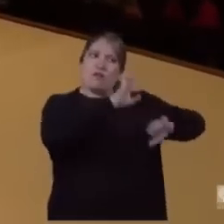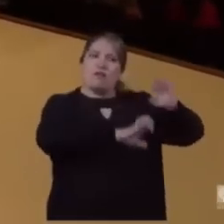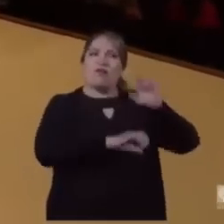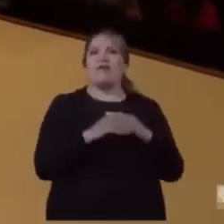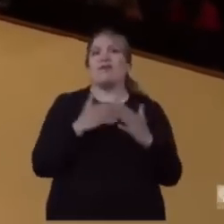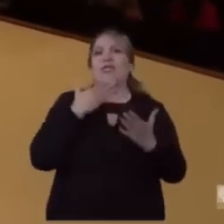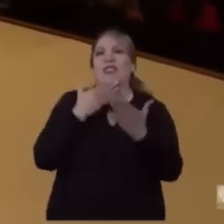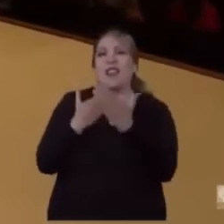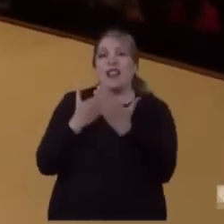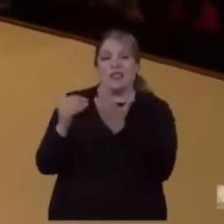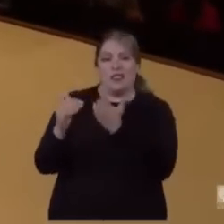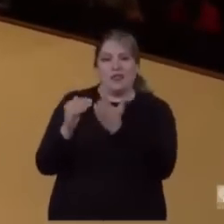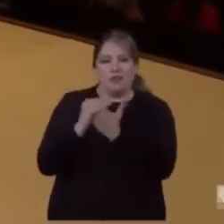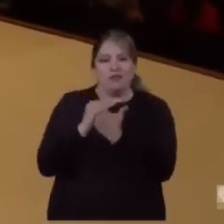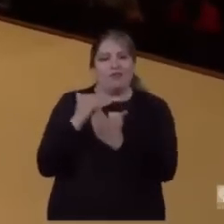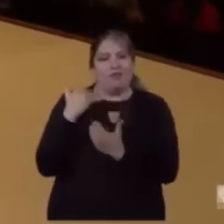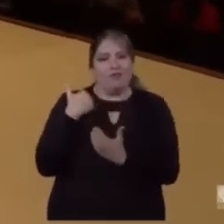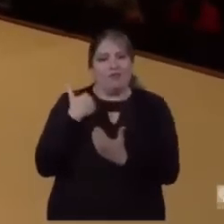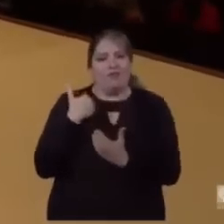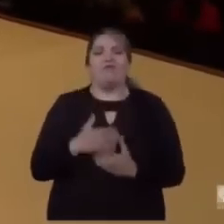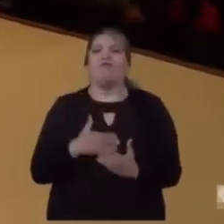Gracias por esa invitación.